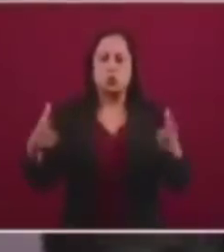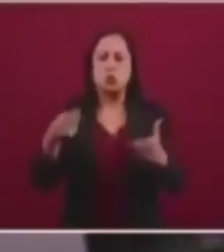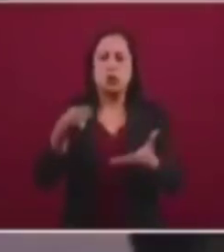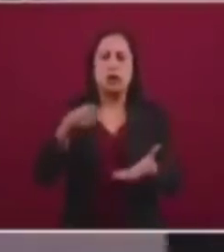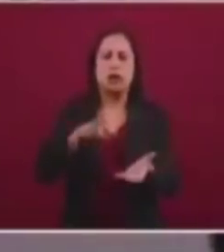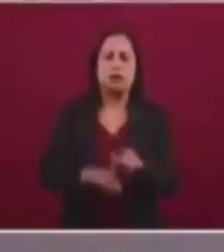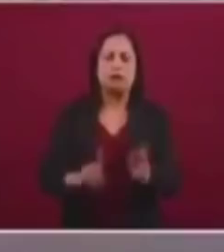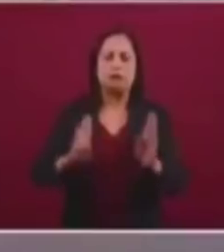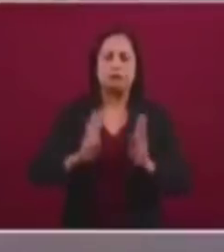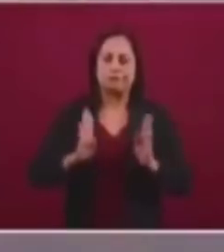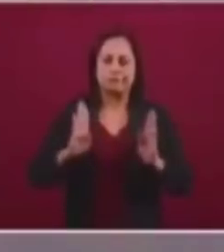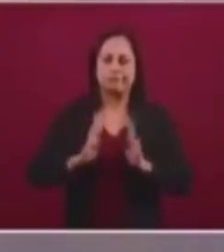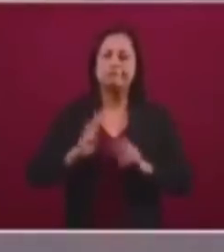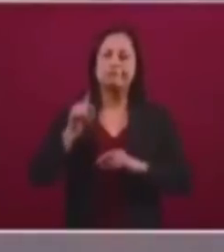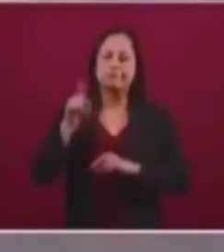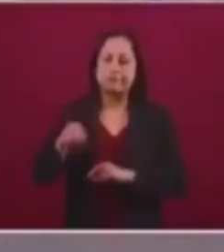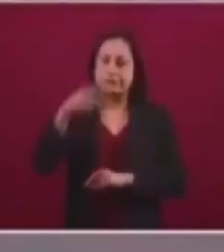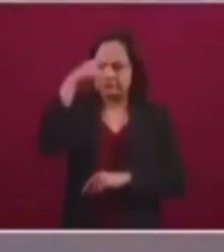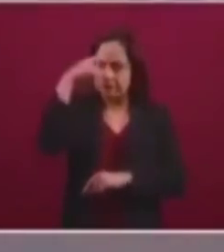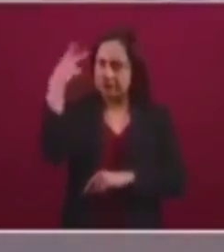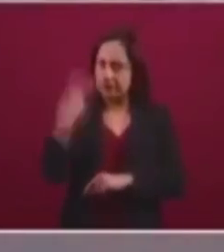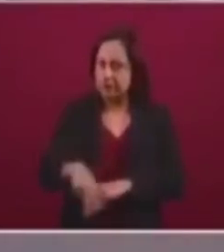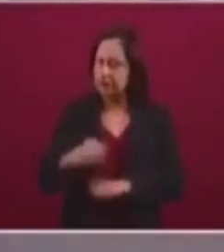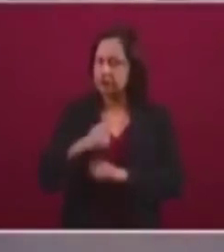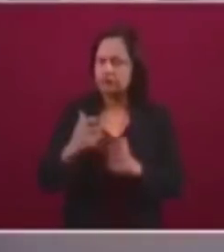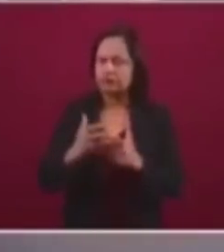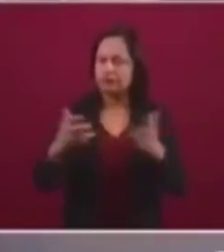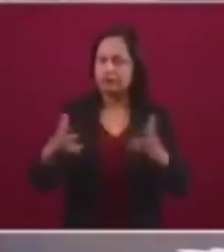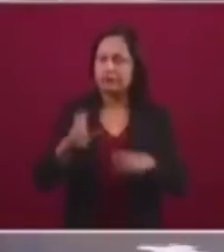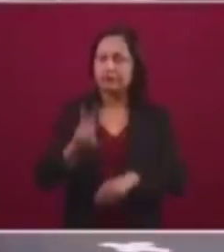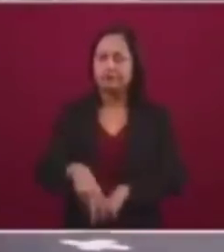y morir, siempre de caballería.